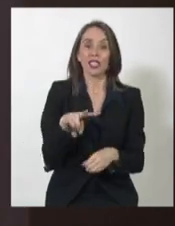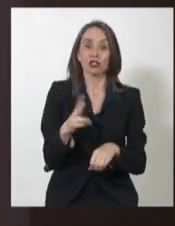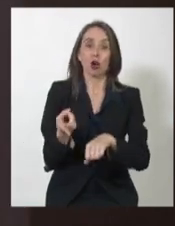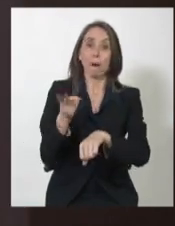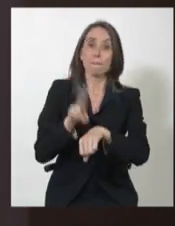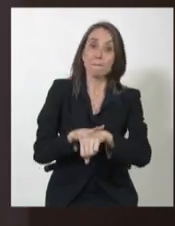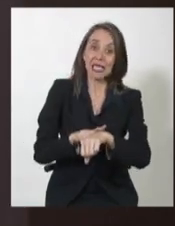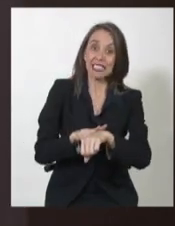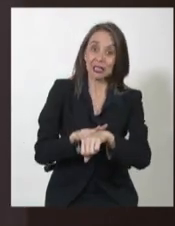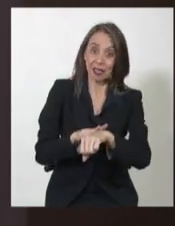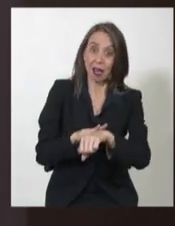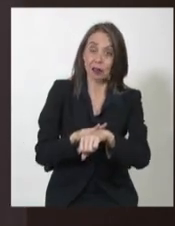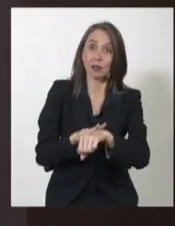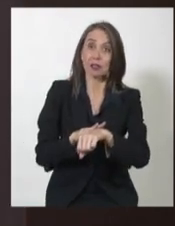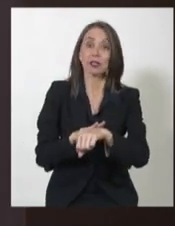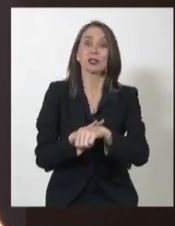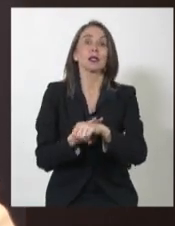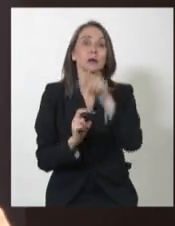eventualmente,